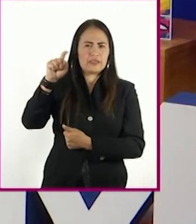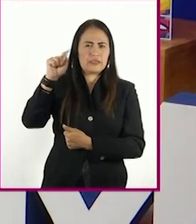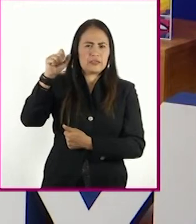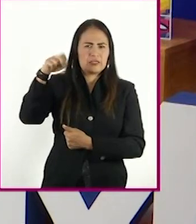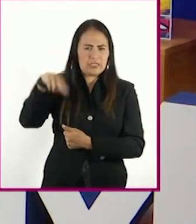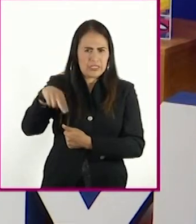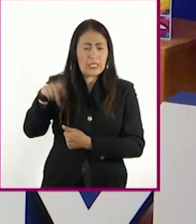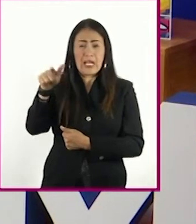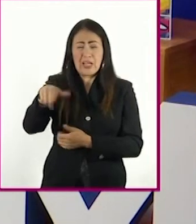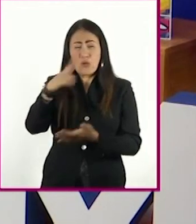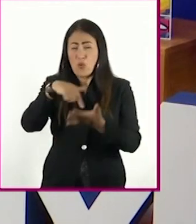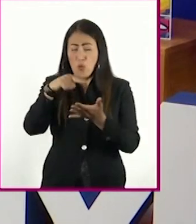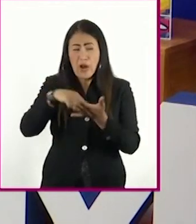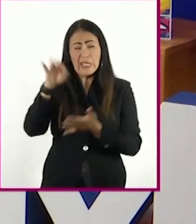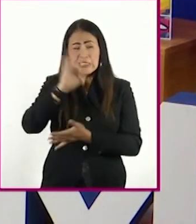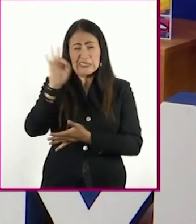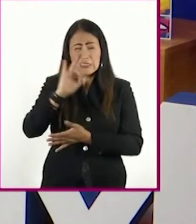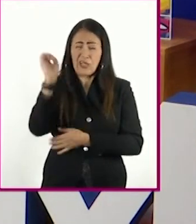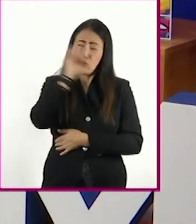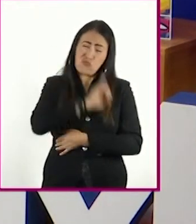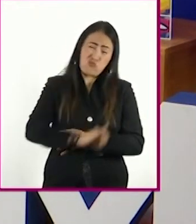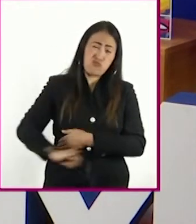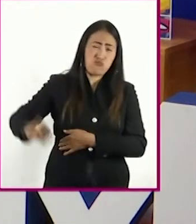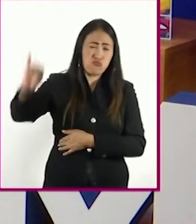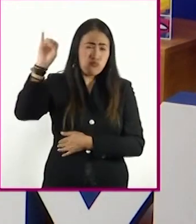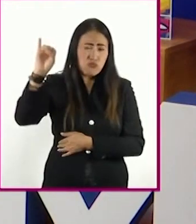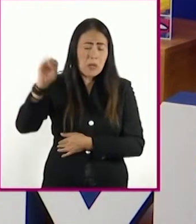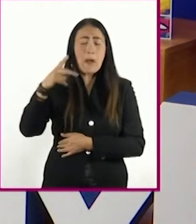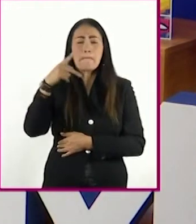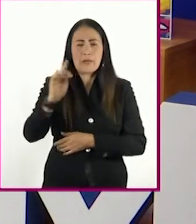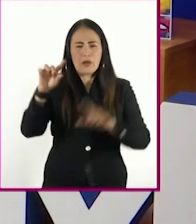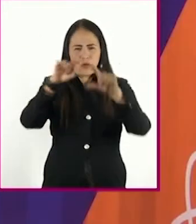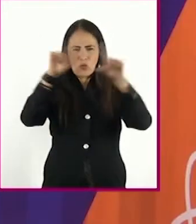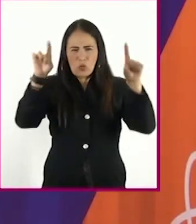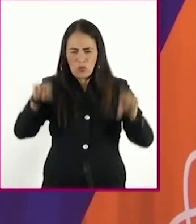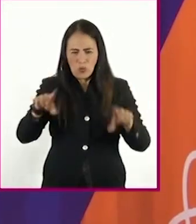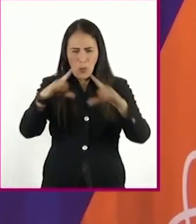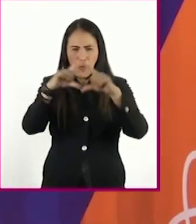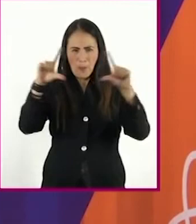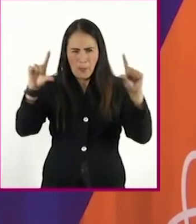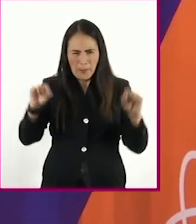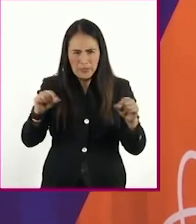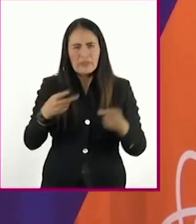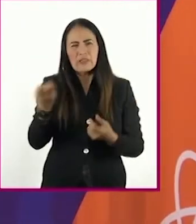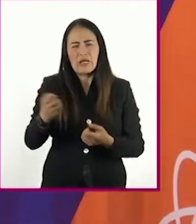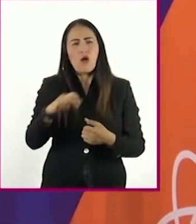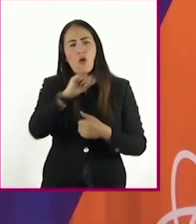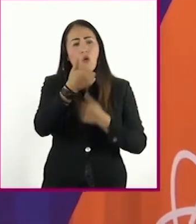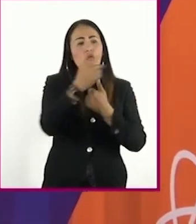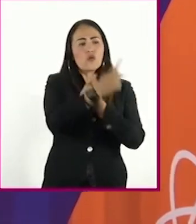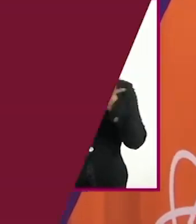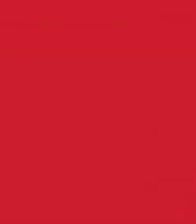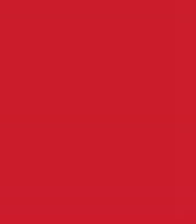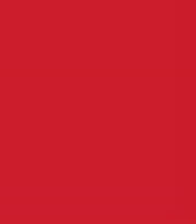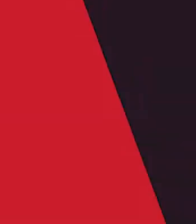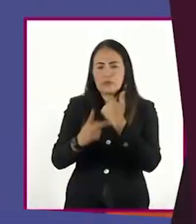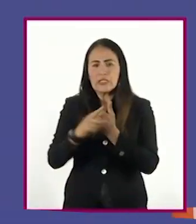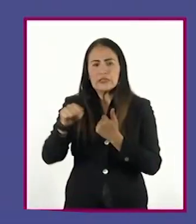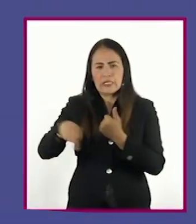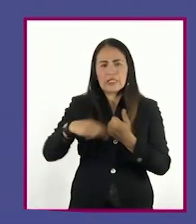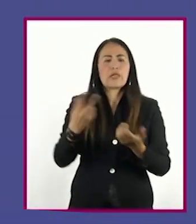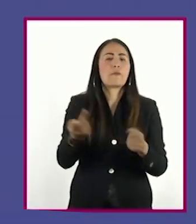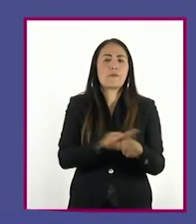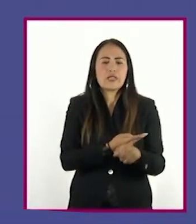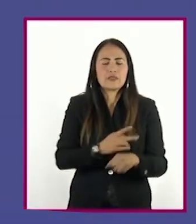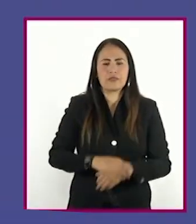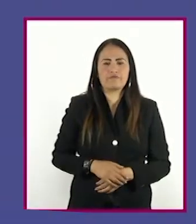escenarios muy lejanos para nosotros, pero justo el fragmento menciona reacciones en otras latitudes del mundo.